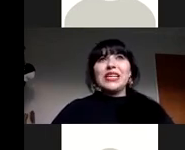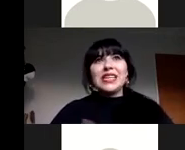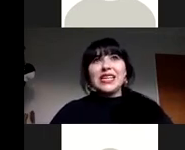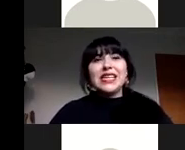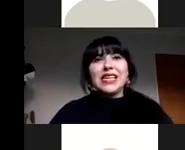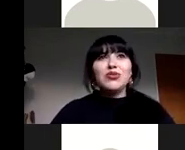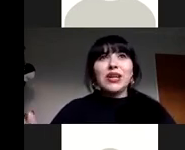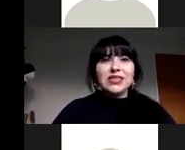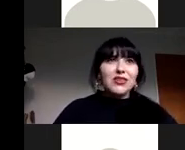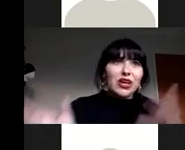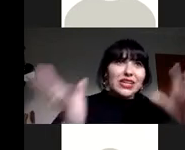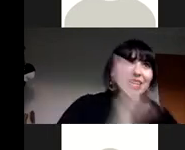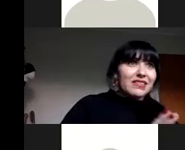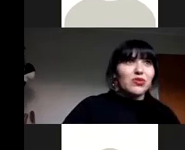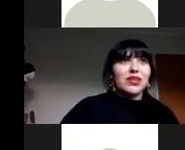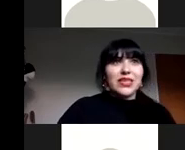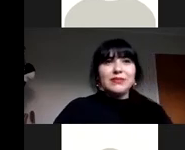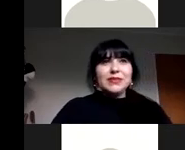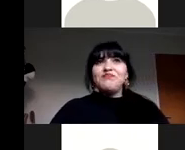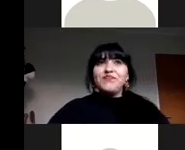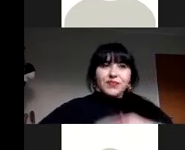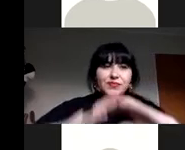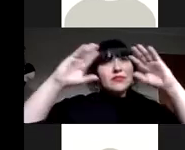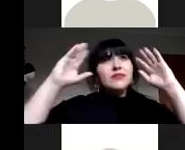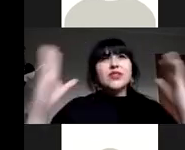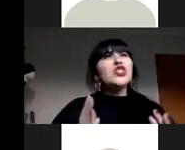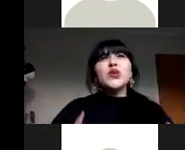podía estar en la tranquilidad de su casa y la droga llegaba a su casa.